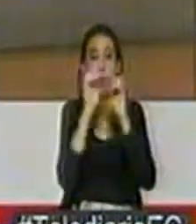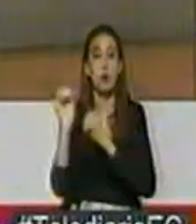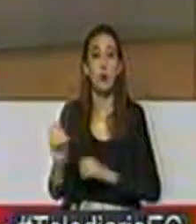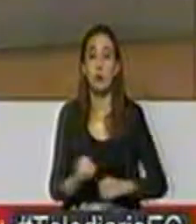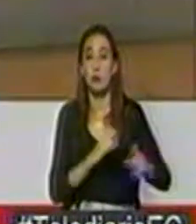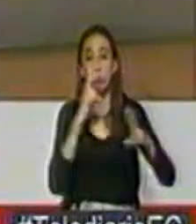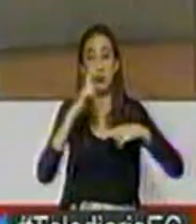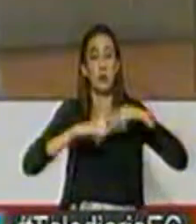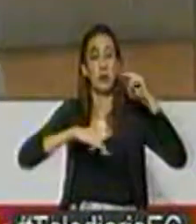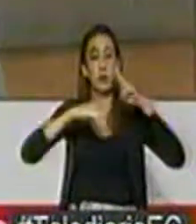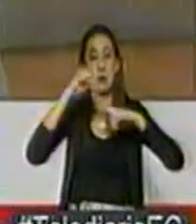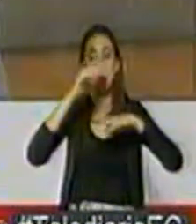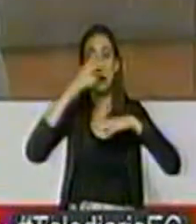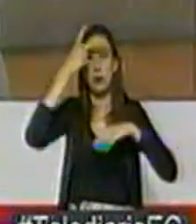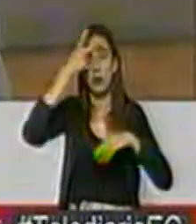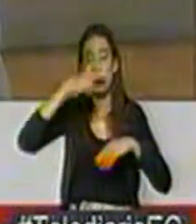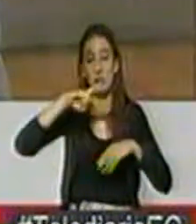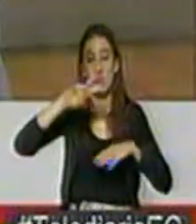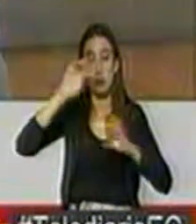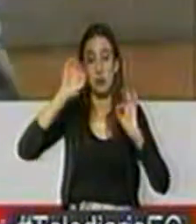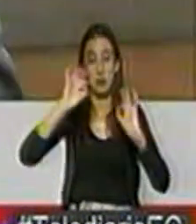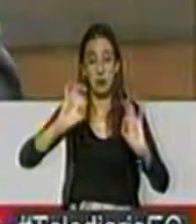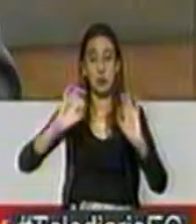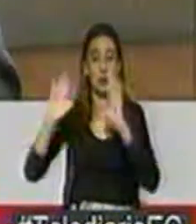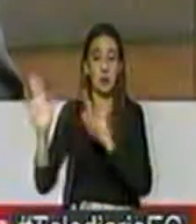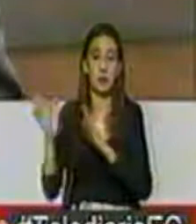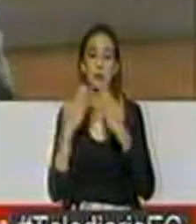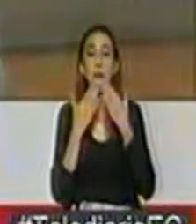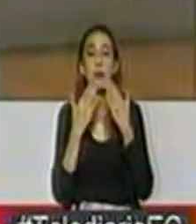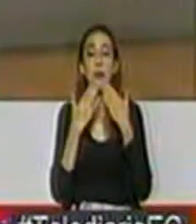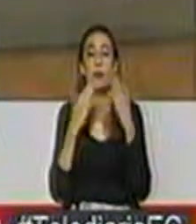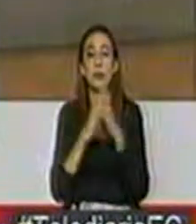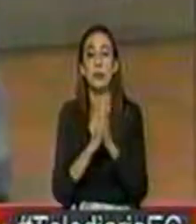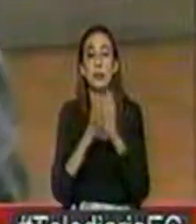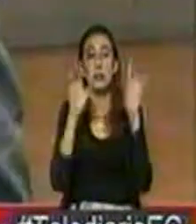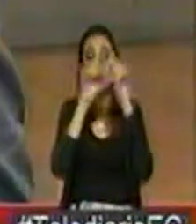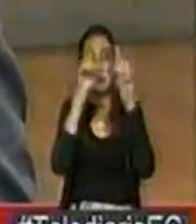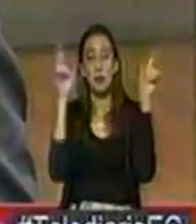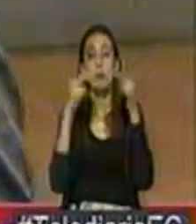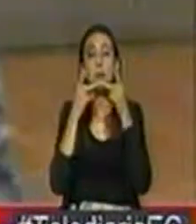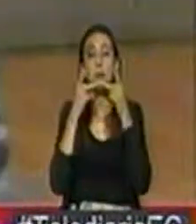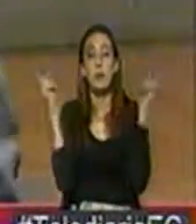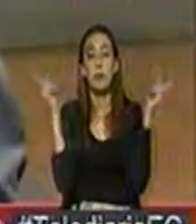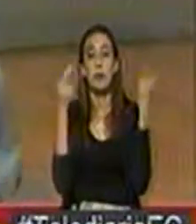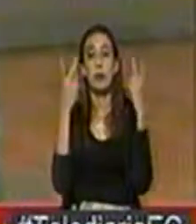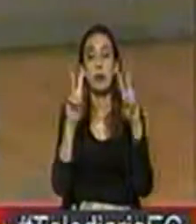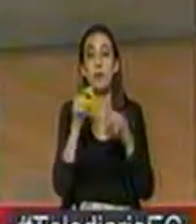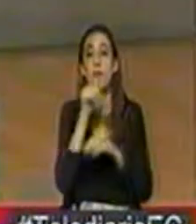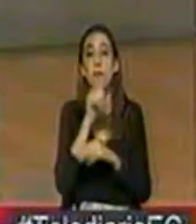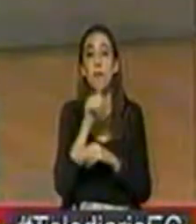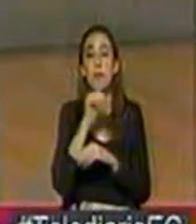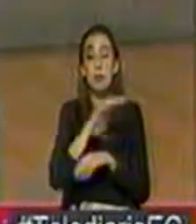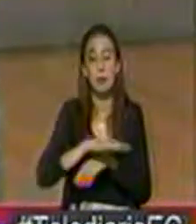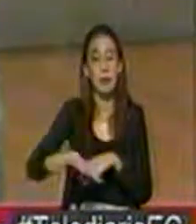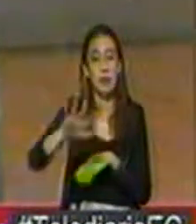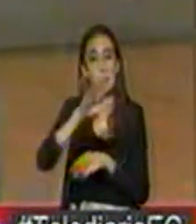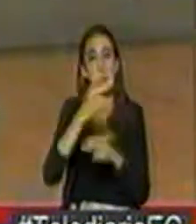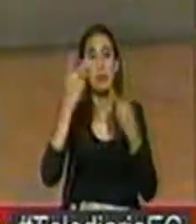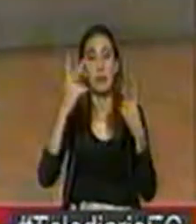de trabajo con los mexicanos, tanto nos estamos apoyando con el sector público, el sector privado, porque es el deseo de Ecuador y de